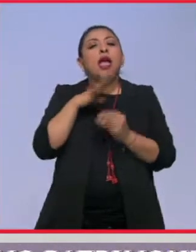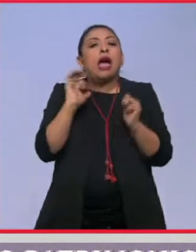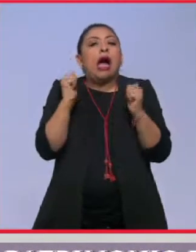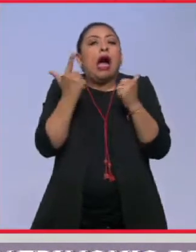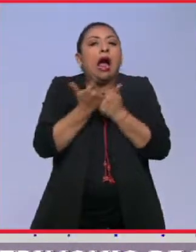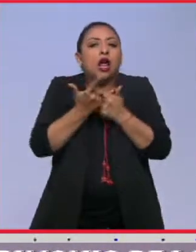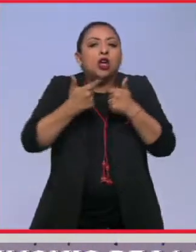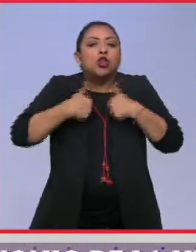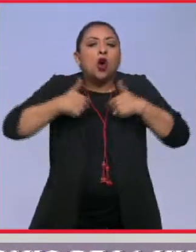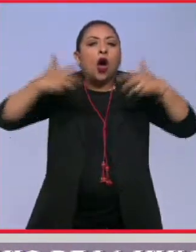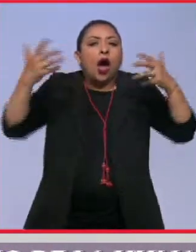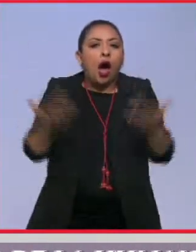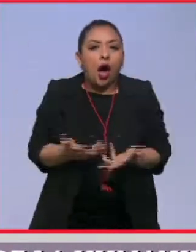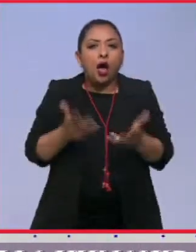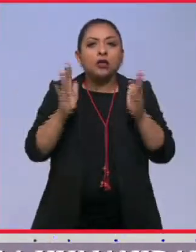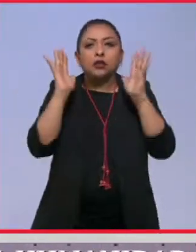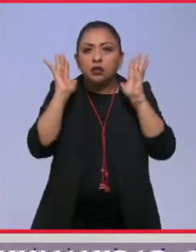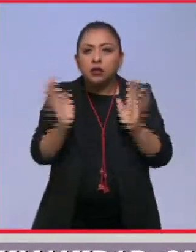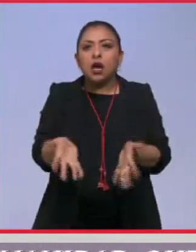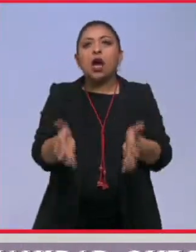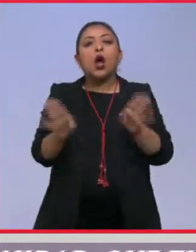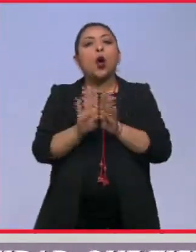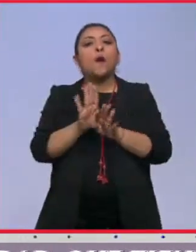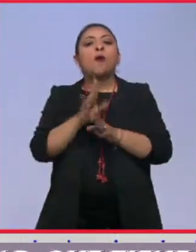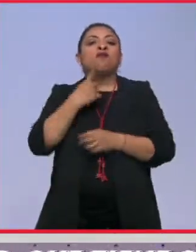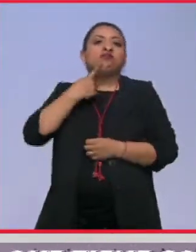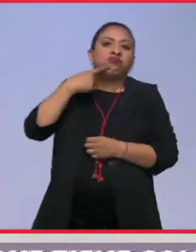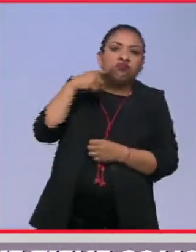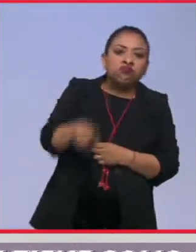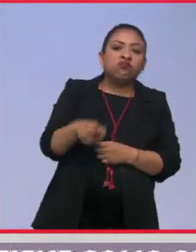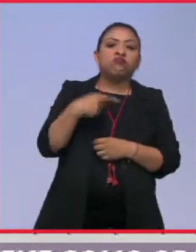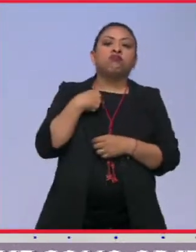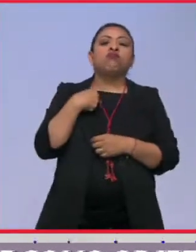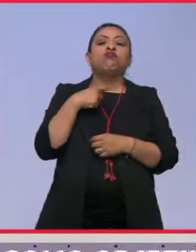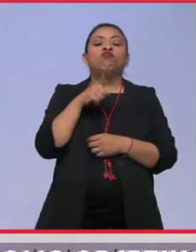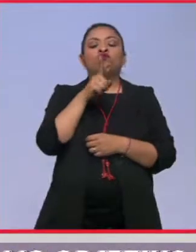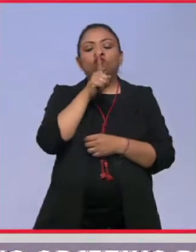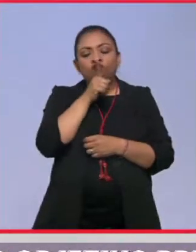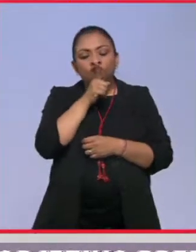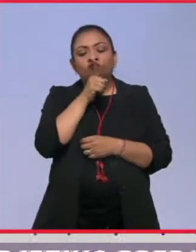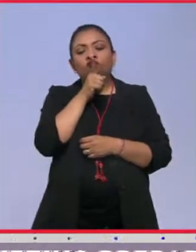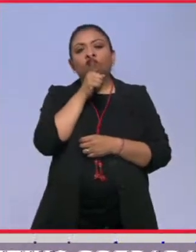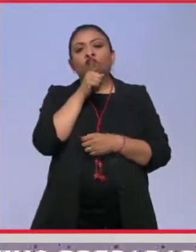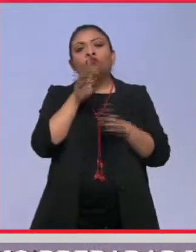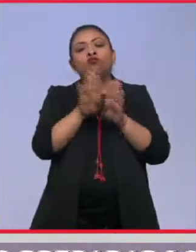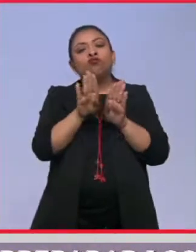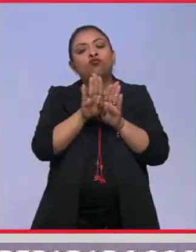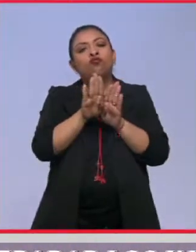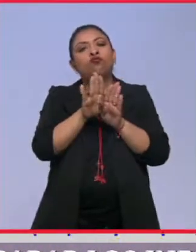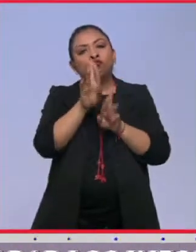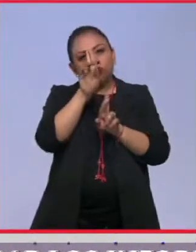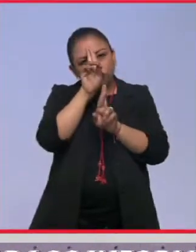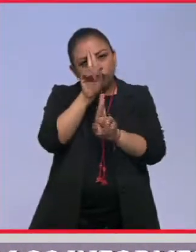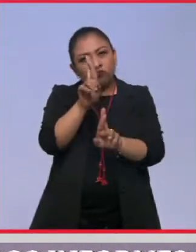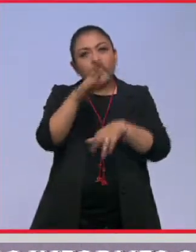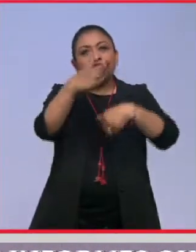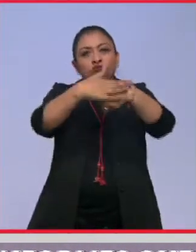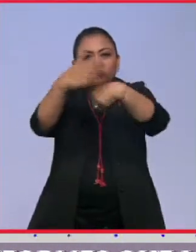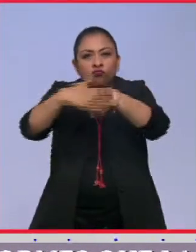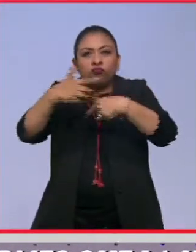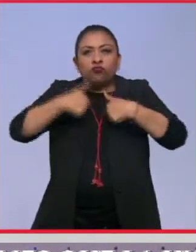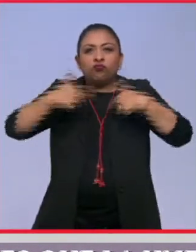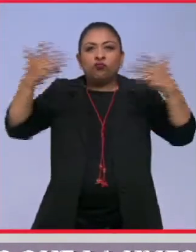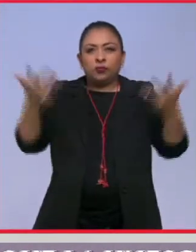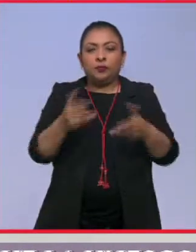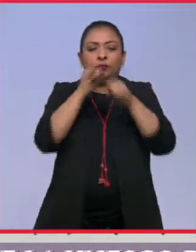a hacer un acto ya de protesta, de luto, de llamado de acción. Con